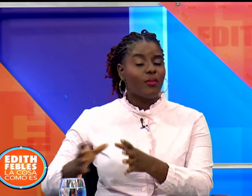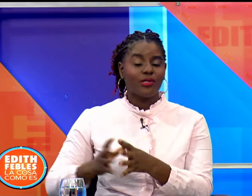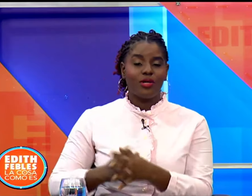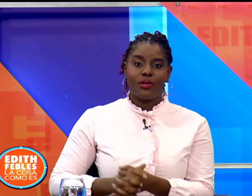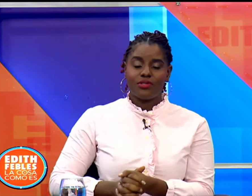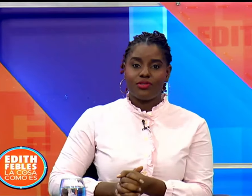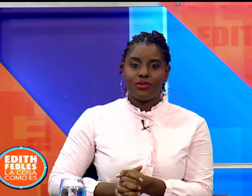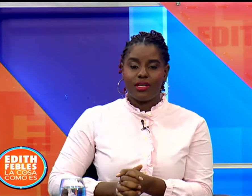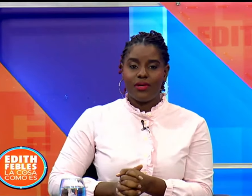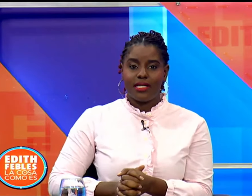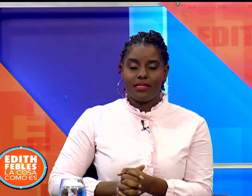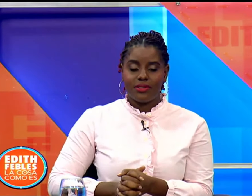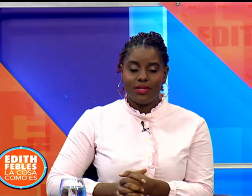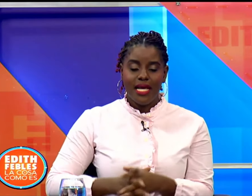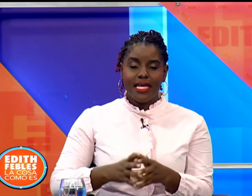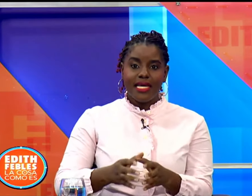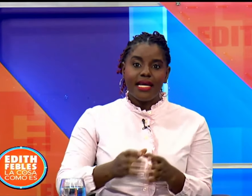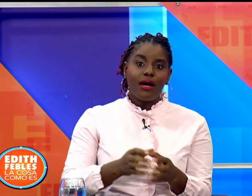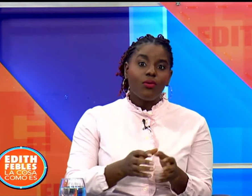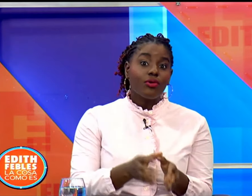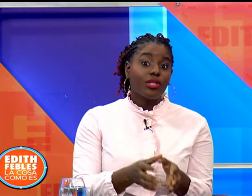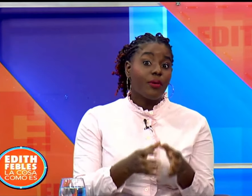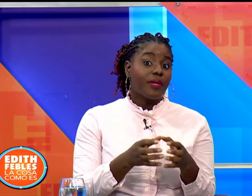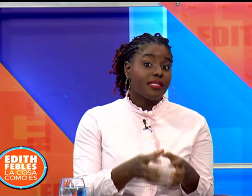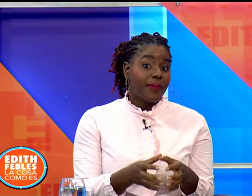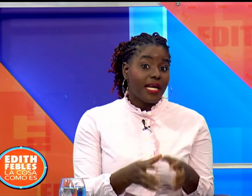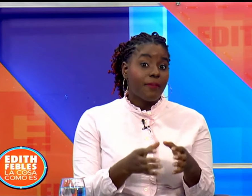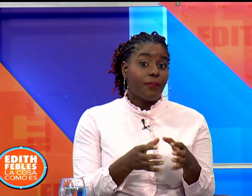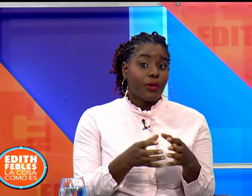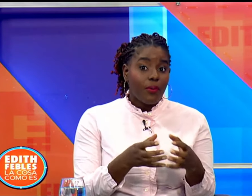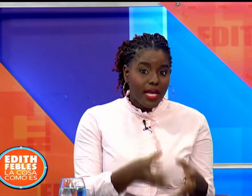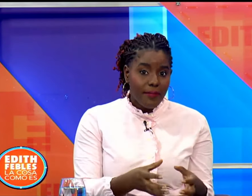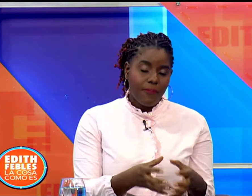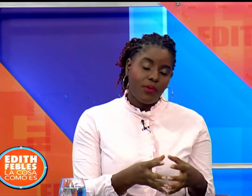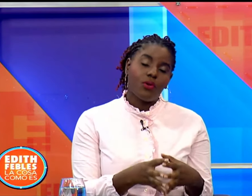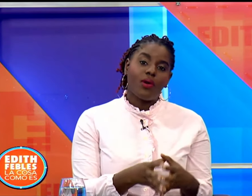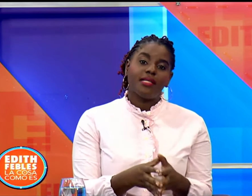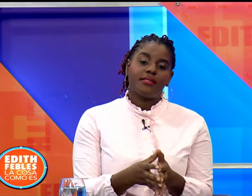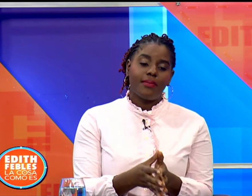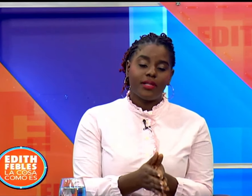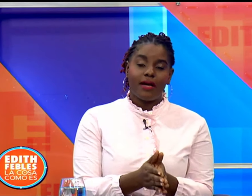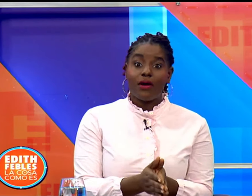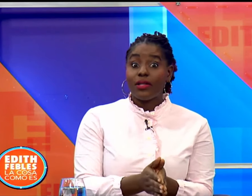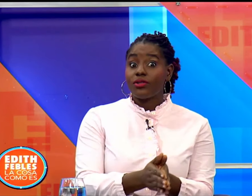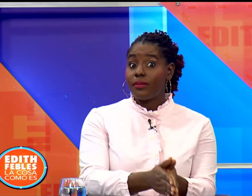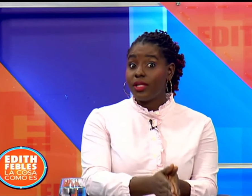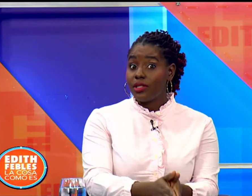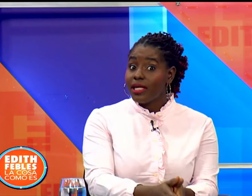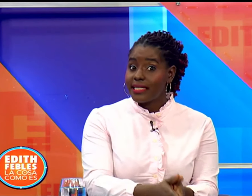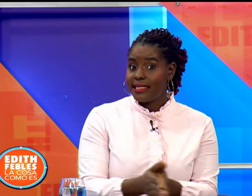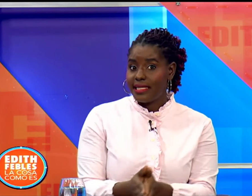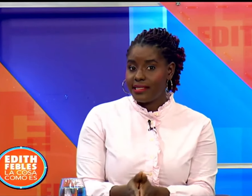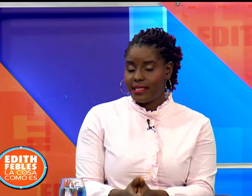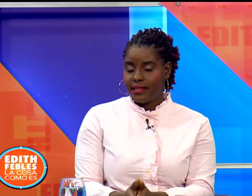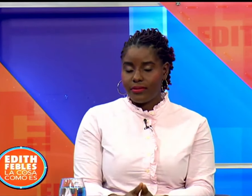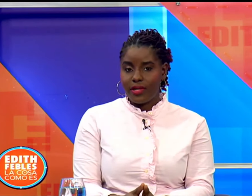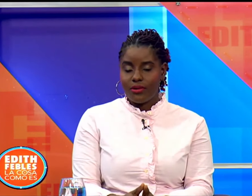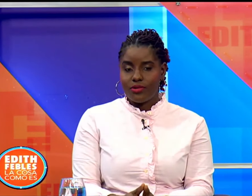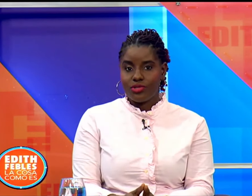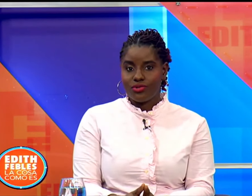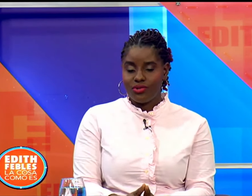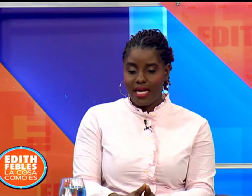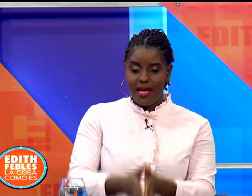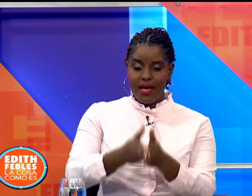Estado comenzó el proceso de regularización, y era uno de los principales problemas por los cuales se abordaba cuando se emitió la sentencia del